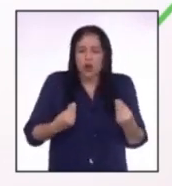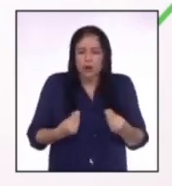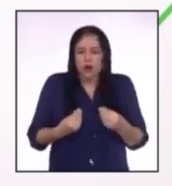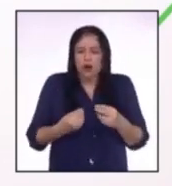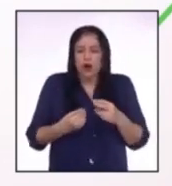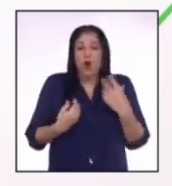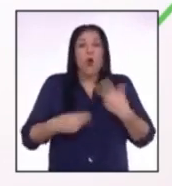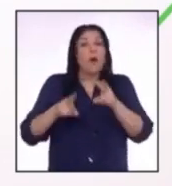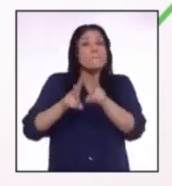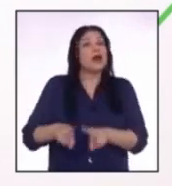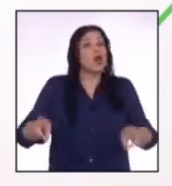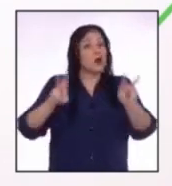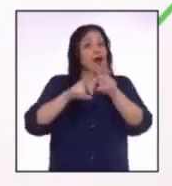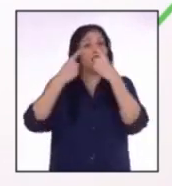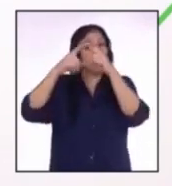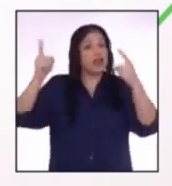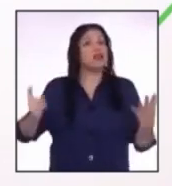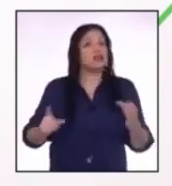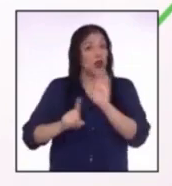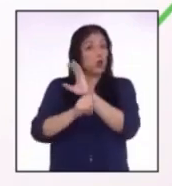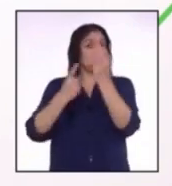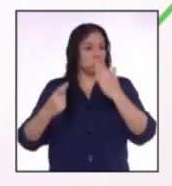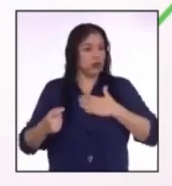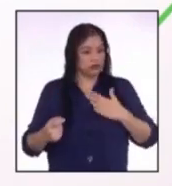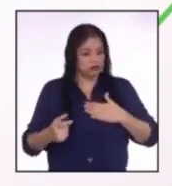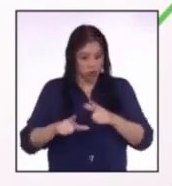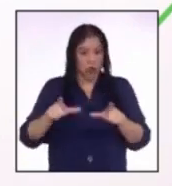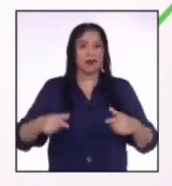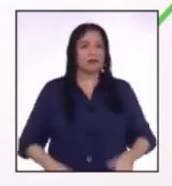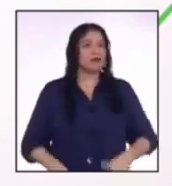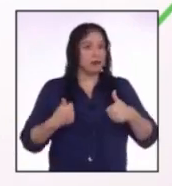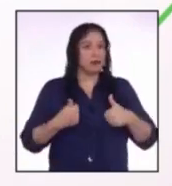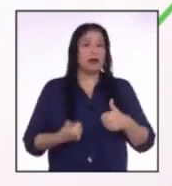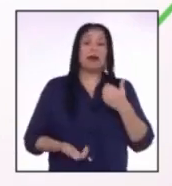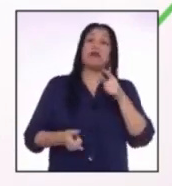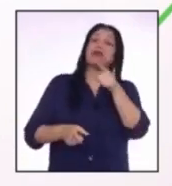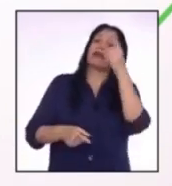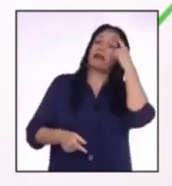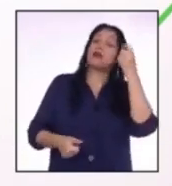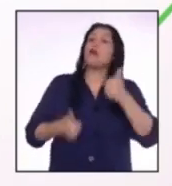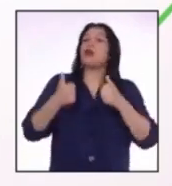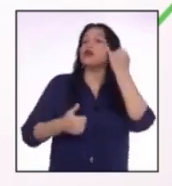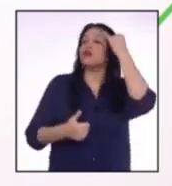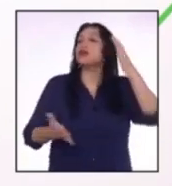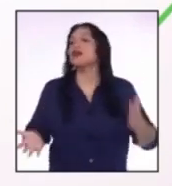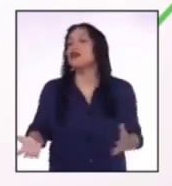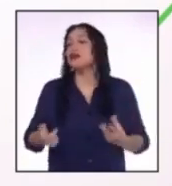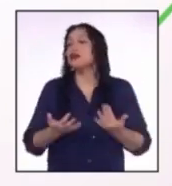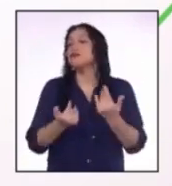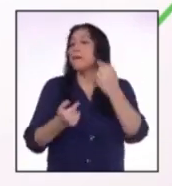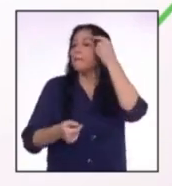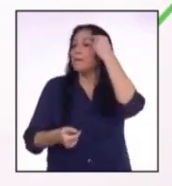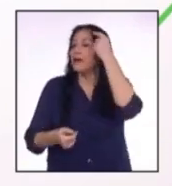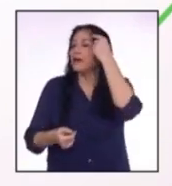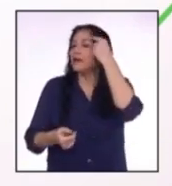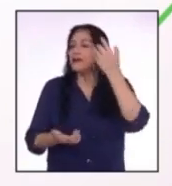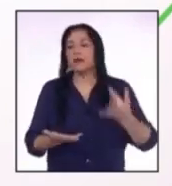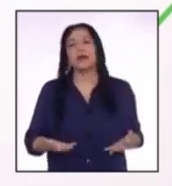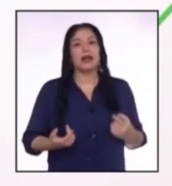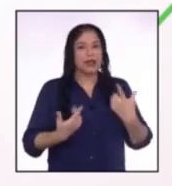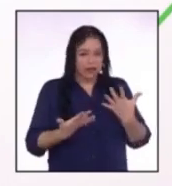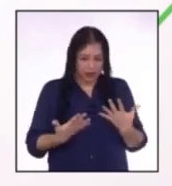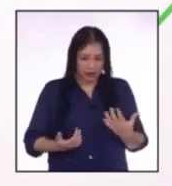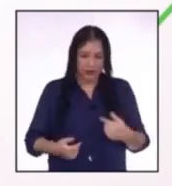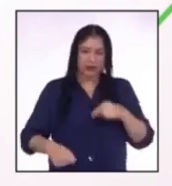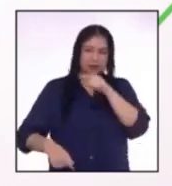cultural en mi barrio que les parece porque no a ustedes que se les ocurre a ver vayan pensando y